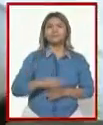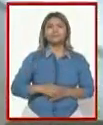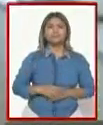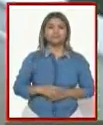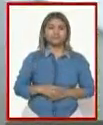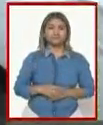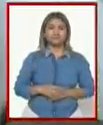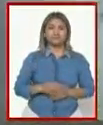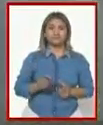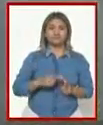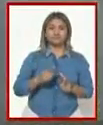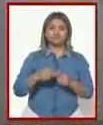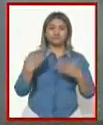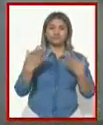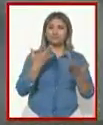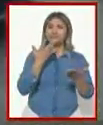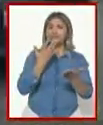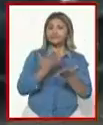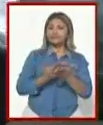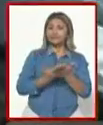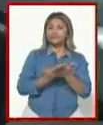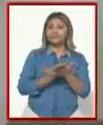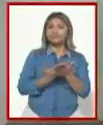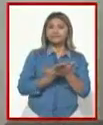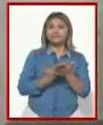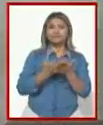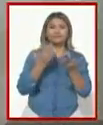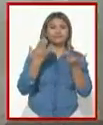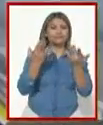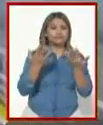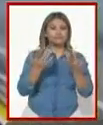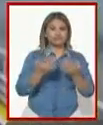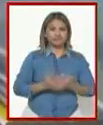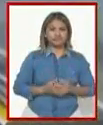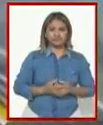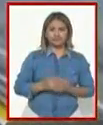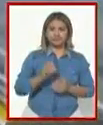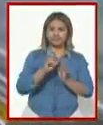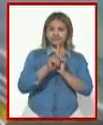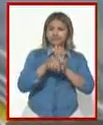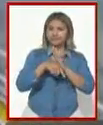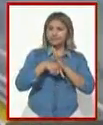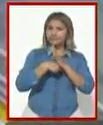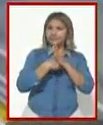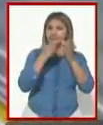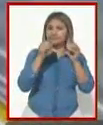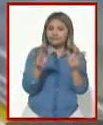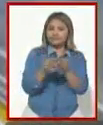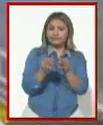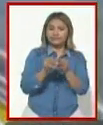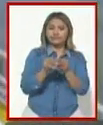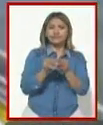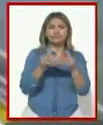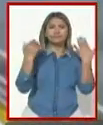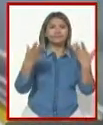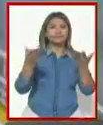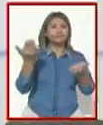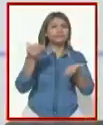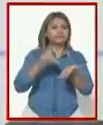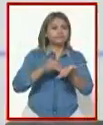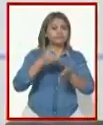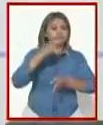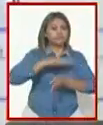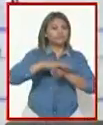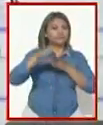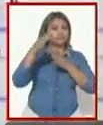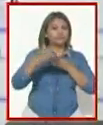Entonces, hemos presentado esa propuesta y esperamos que en estas horas pues, me pueda reunir y de que una vez le demos